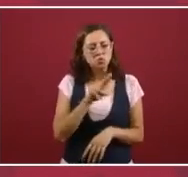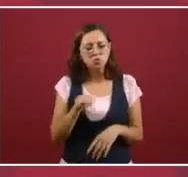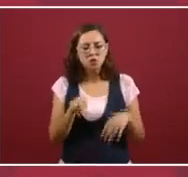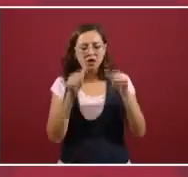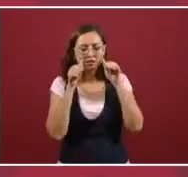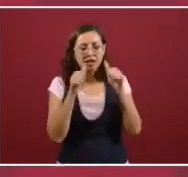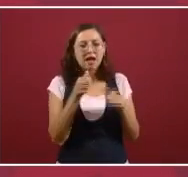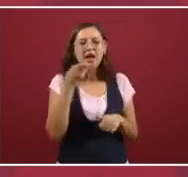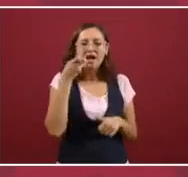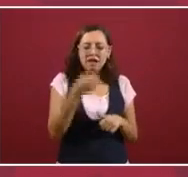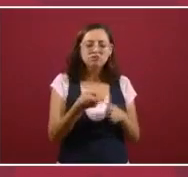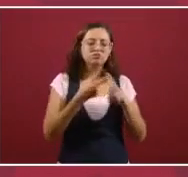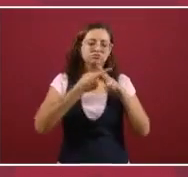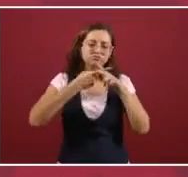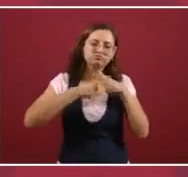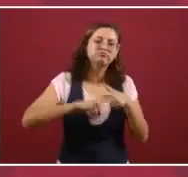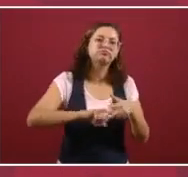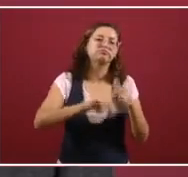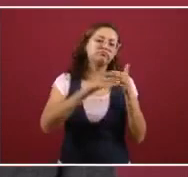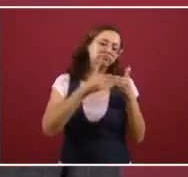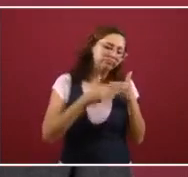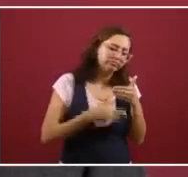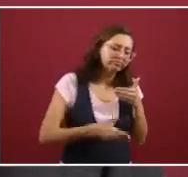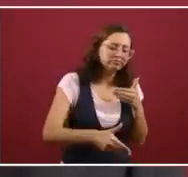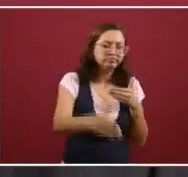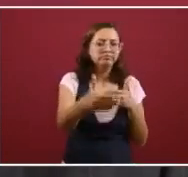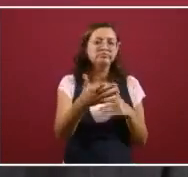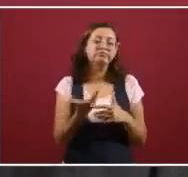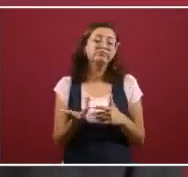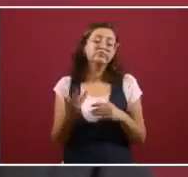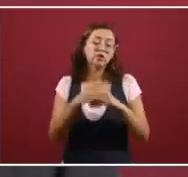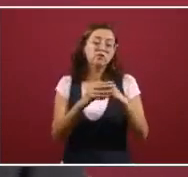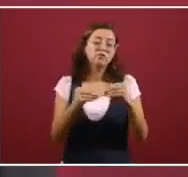Este es el fruto podrido de